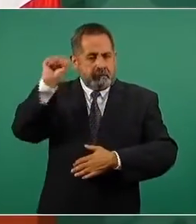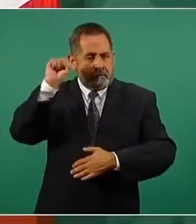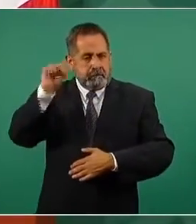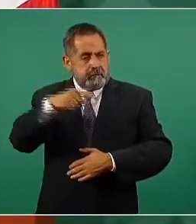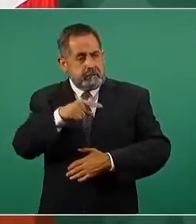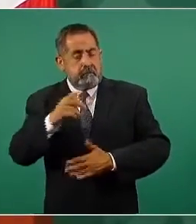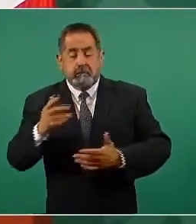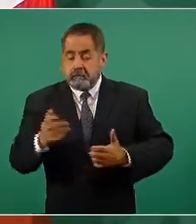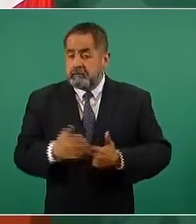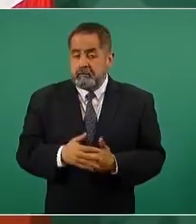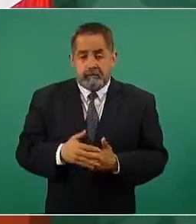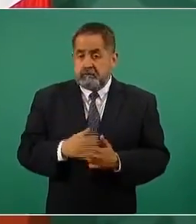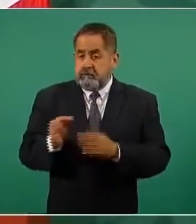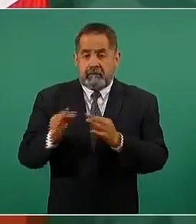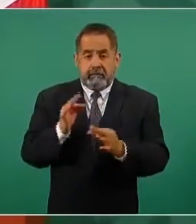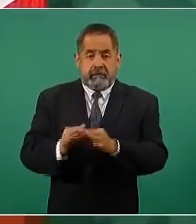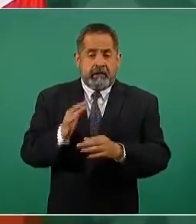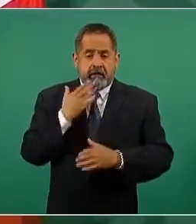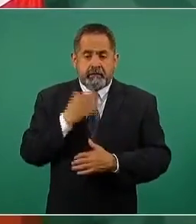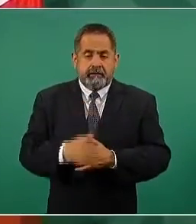Se logró